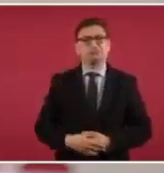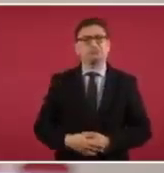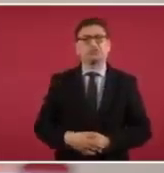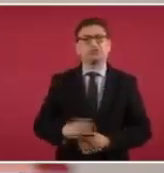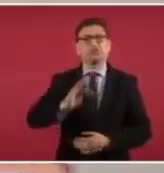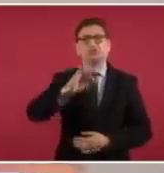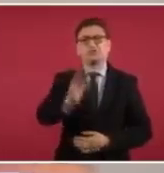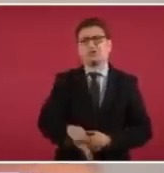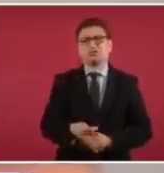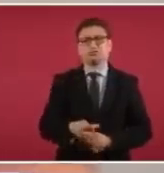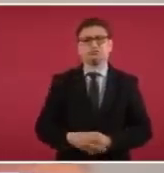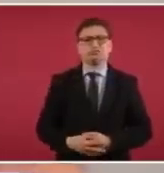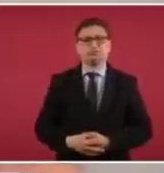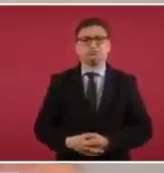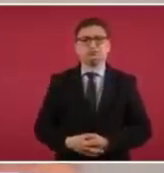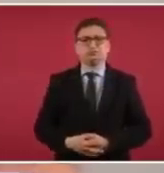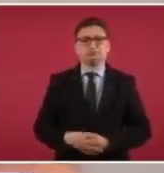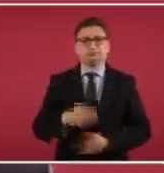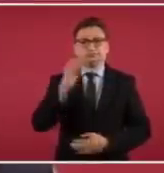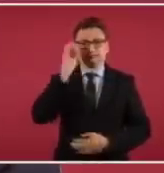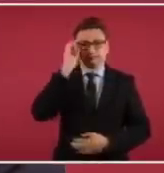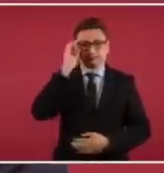aceptamos eso.